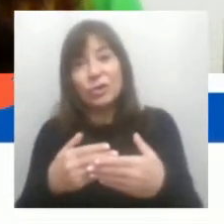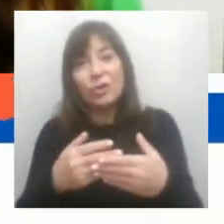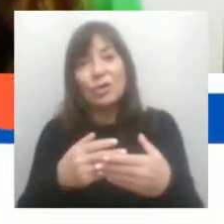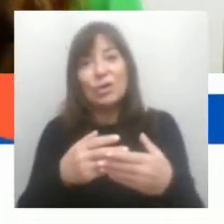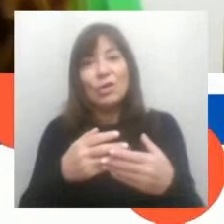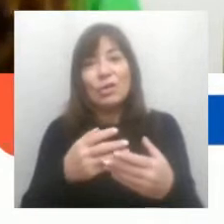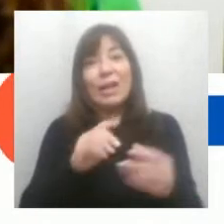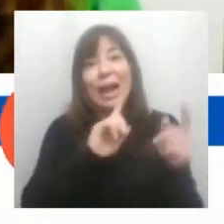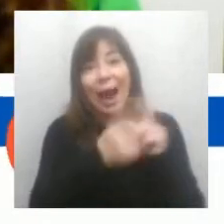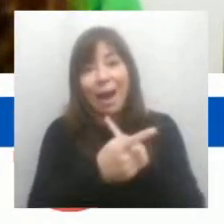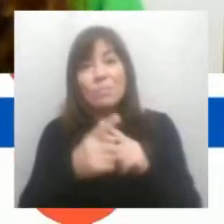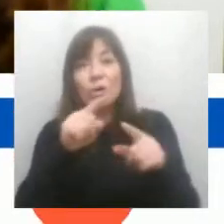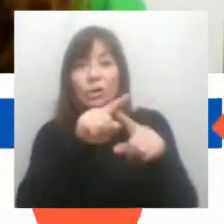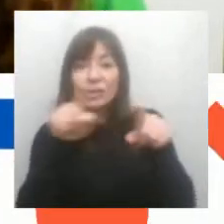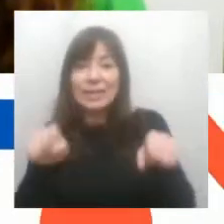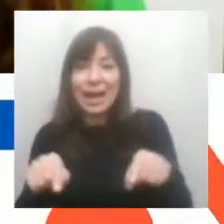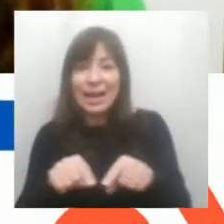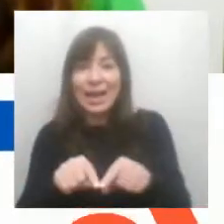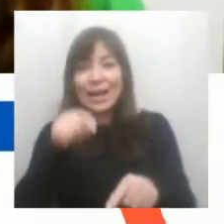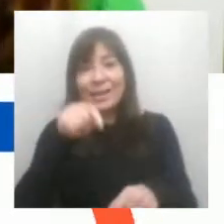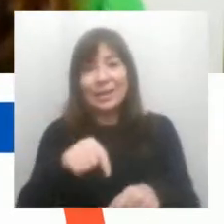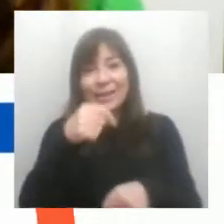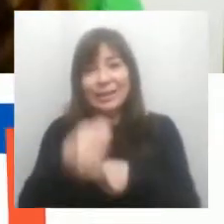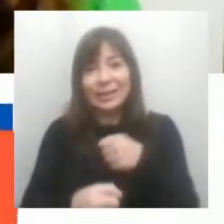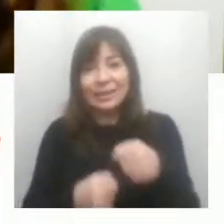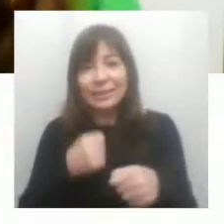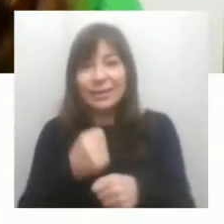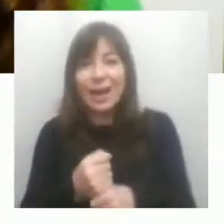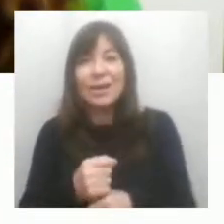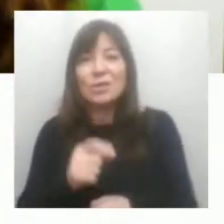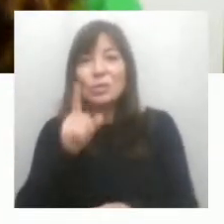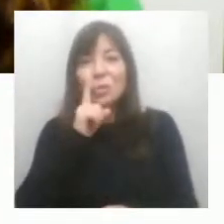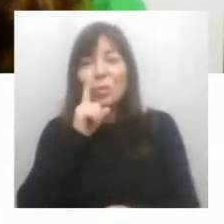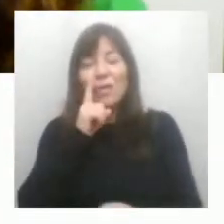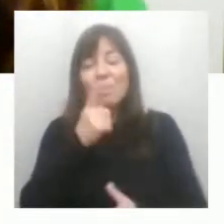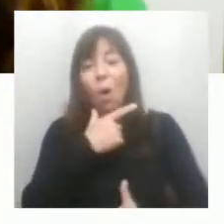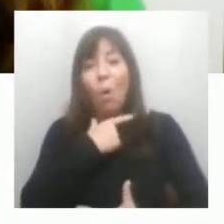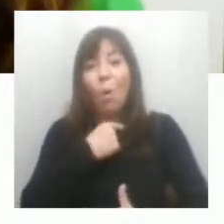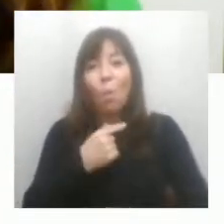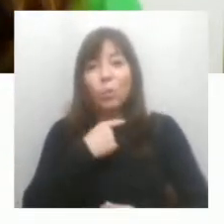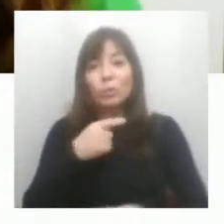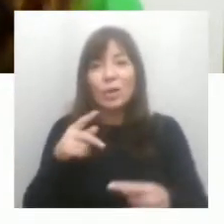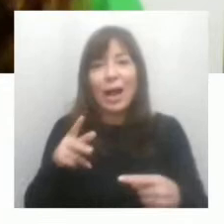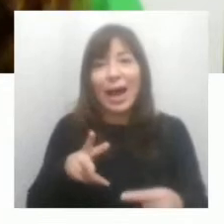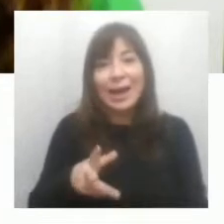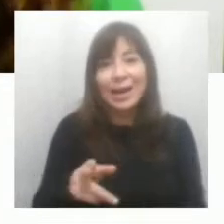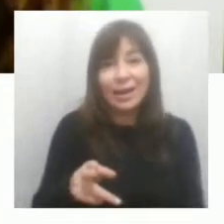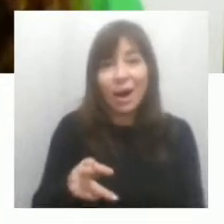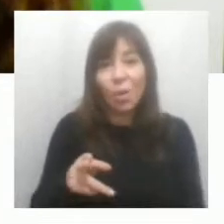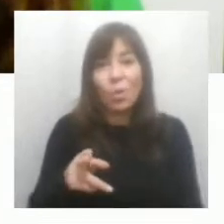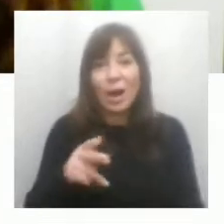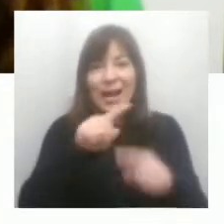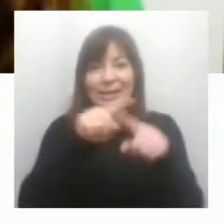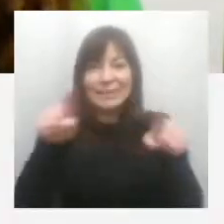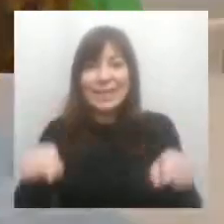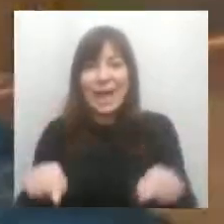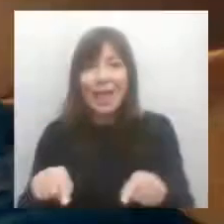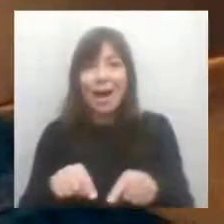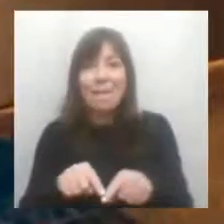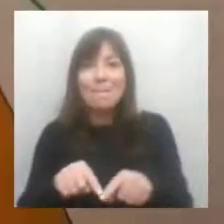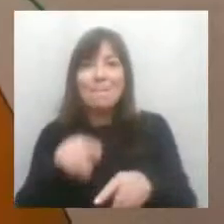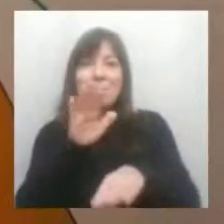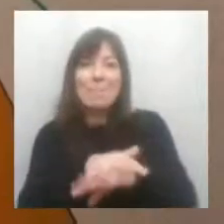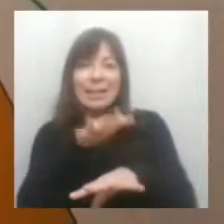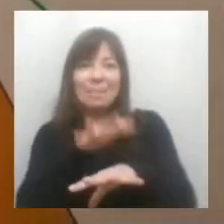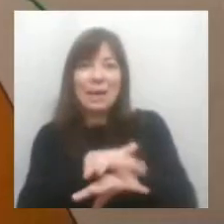salas, este año tuvimos el agrado y la felicidad de inaugurar la sala matemáticas. El museo a lo